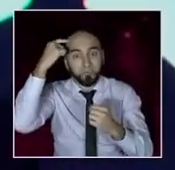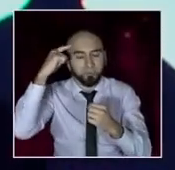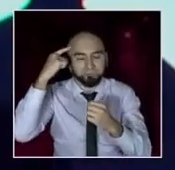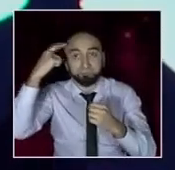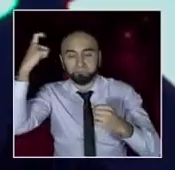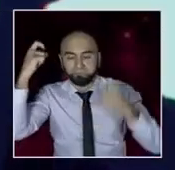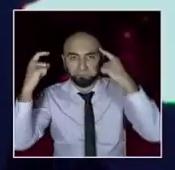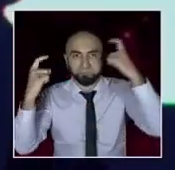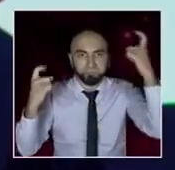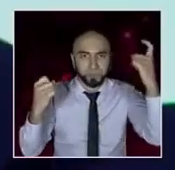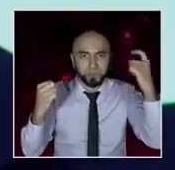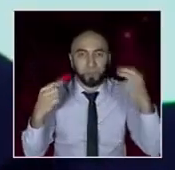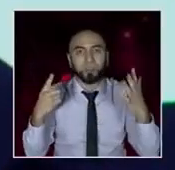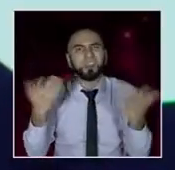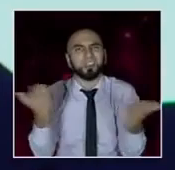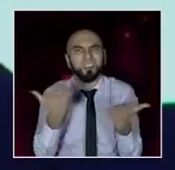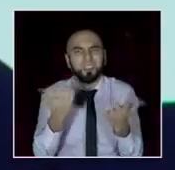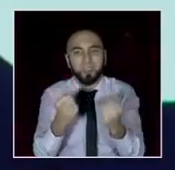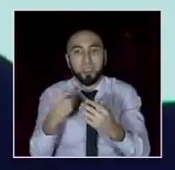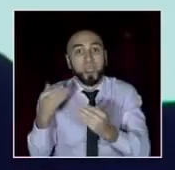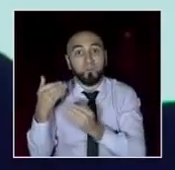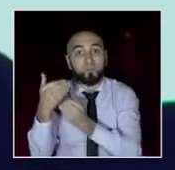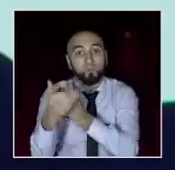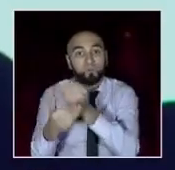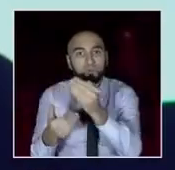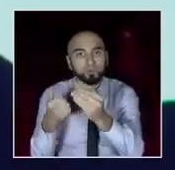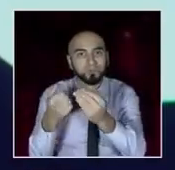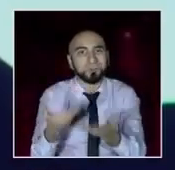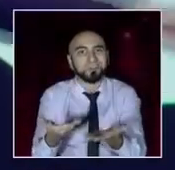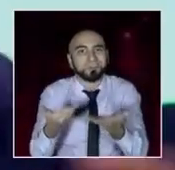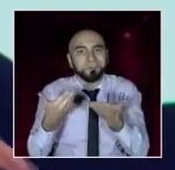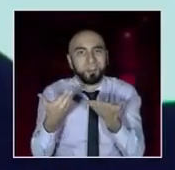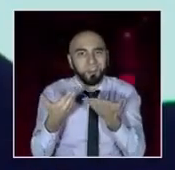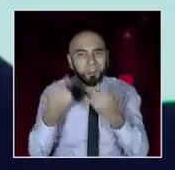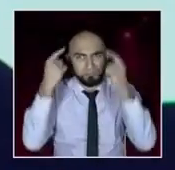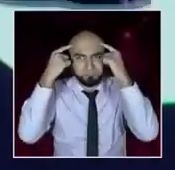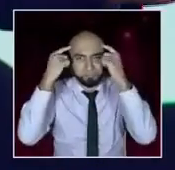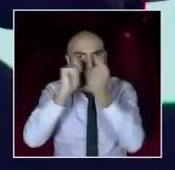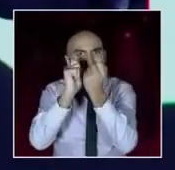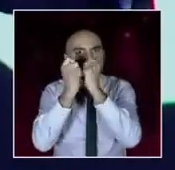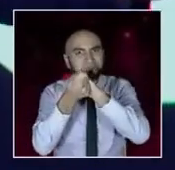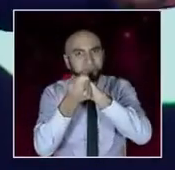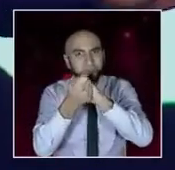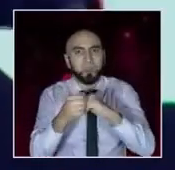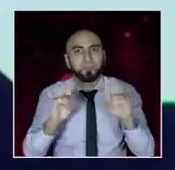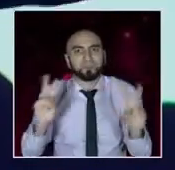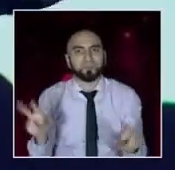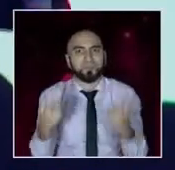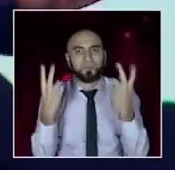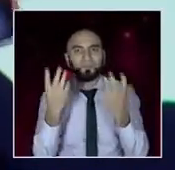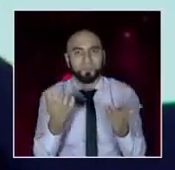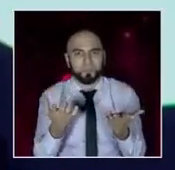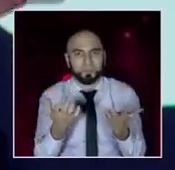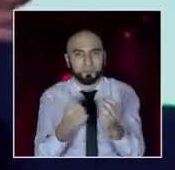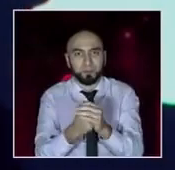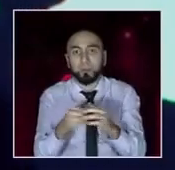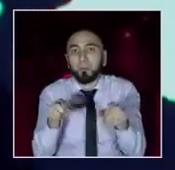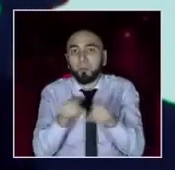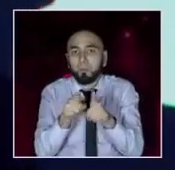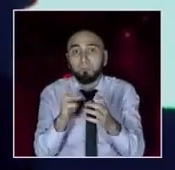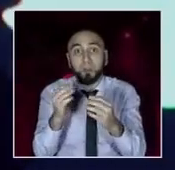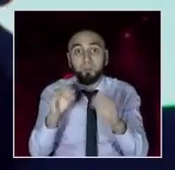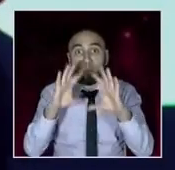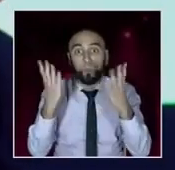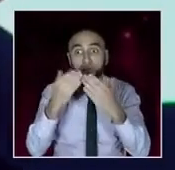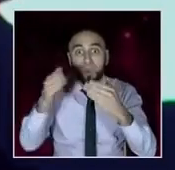la evolución para ayudarnos a sobrevivir. Y debiera decir ahora que todo el mundo ahí afuera es una ilusión, que no existe.